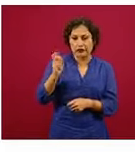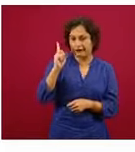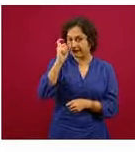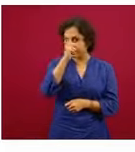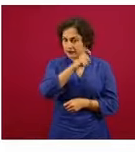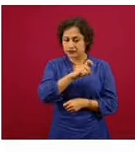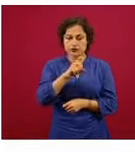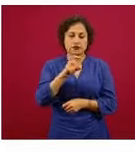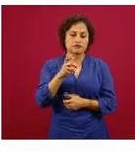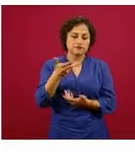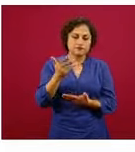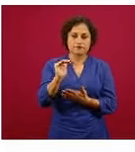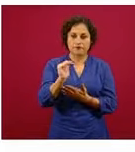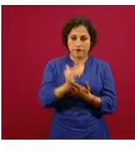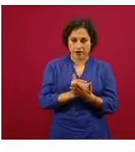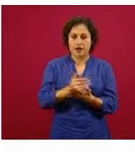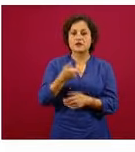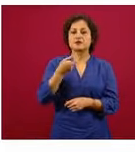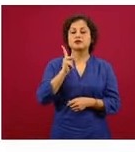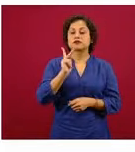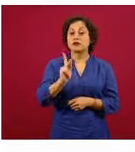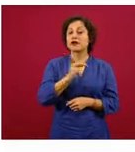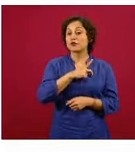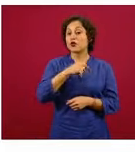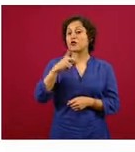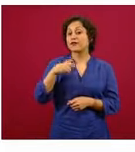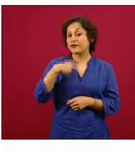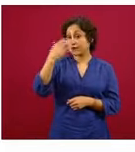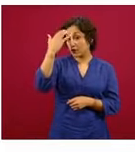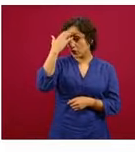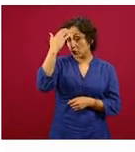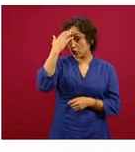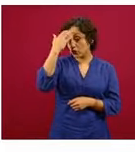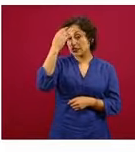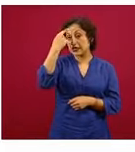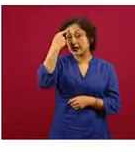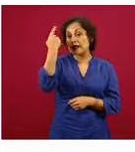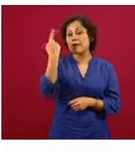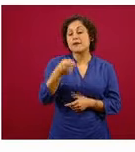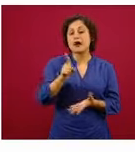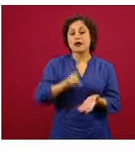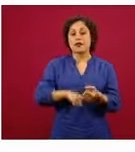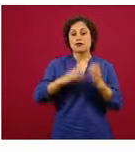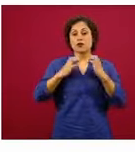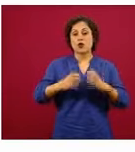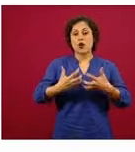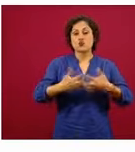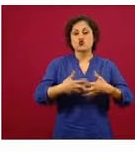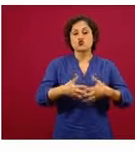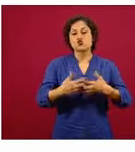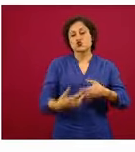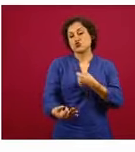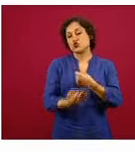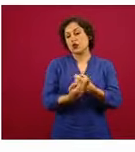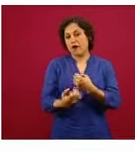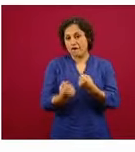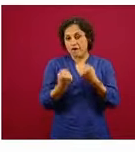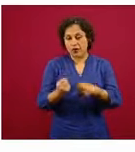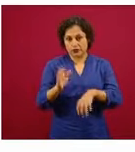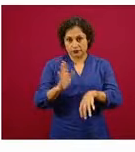sí es necesario conocerlo para que la respuesta inmune sea fuerte, y aquí